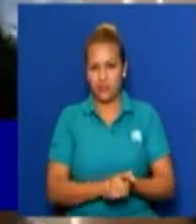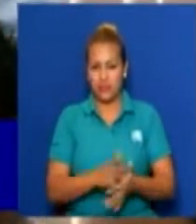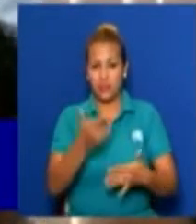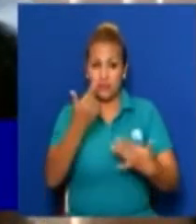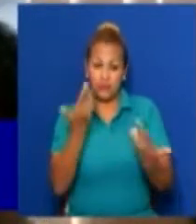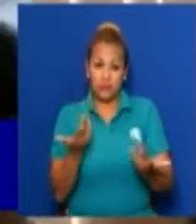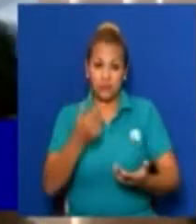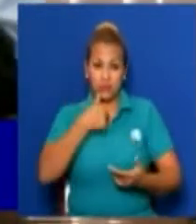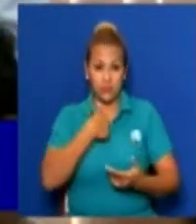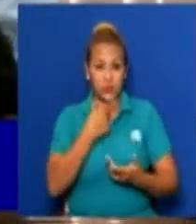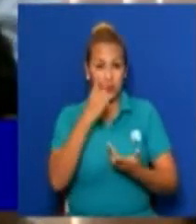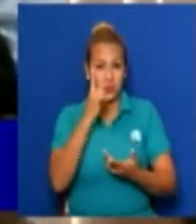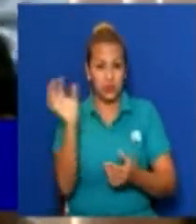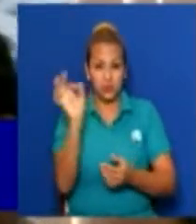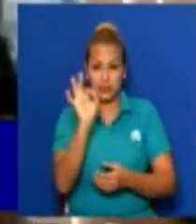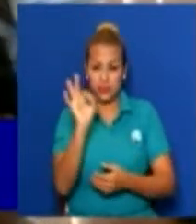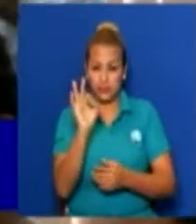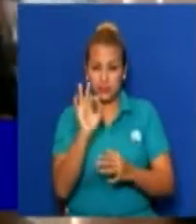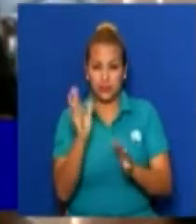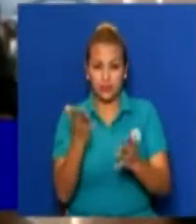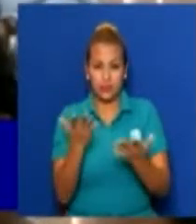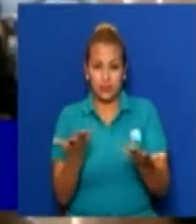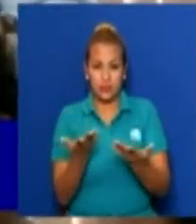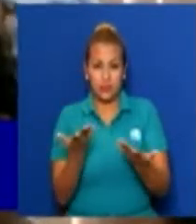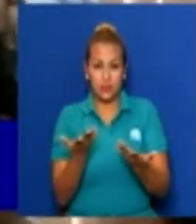de los mecanismos,